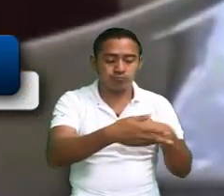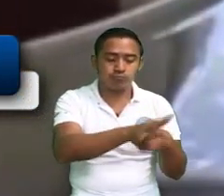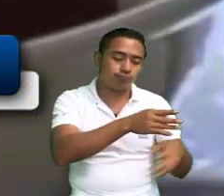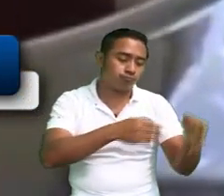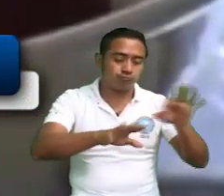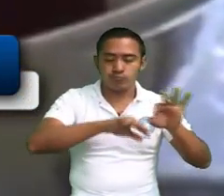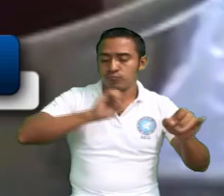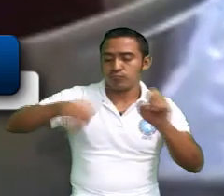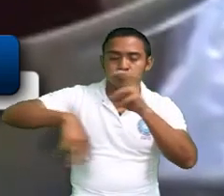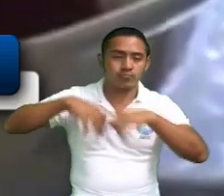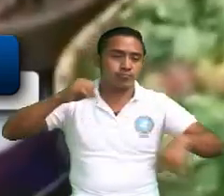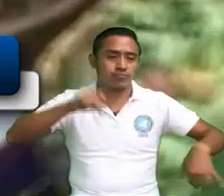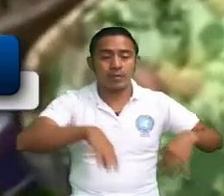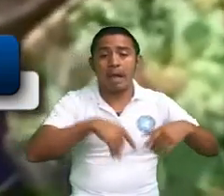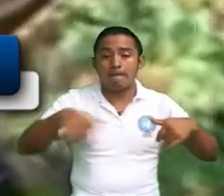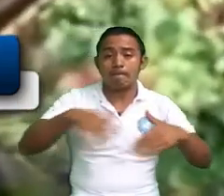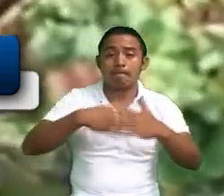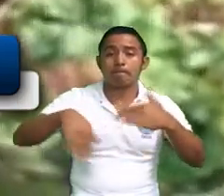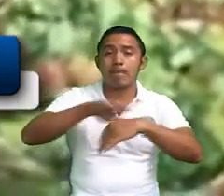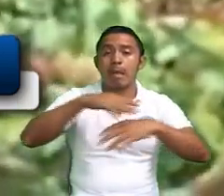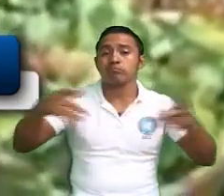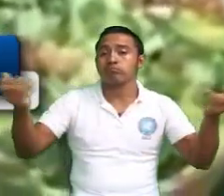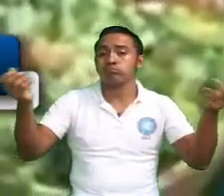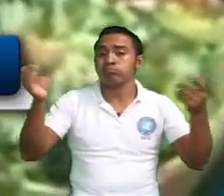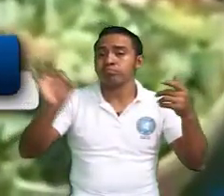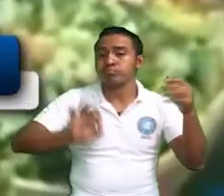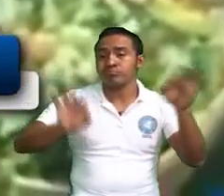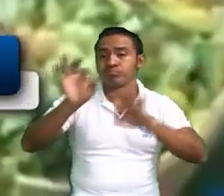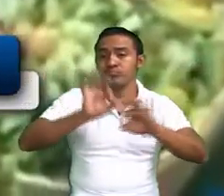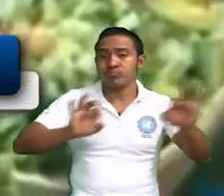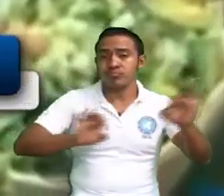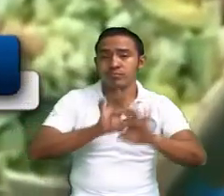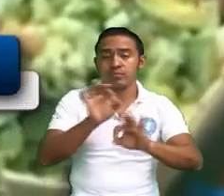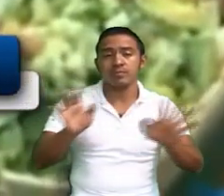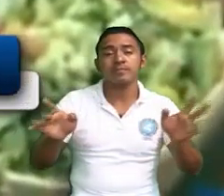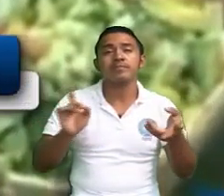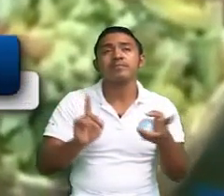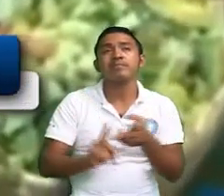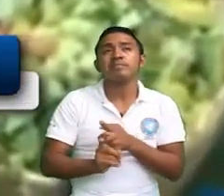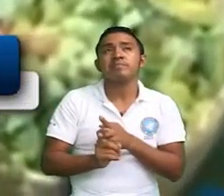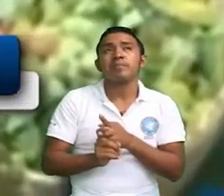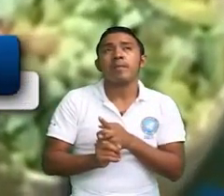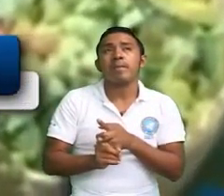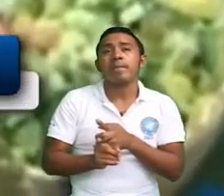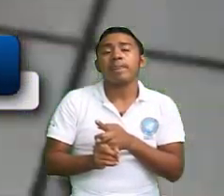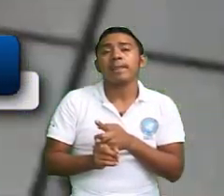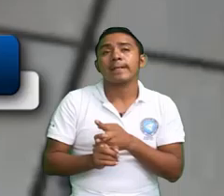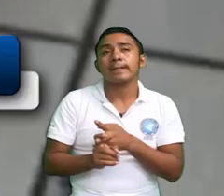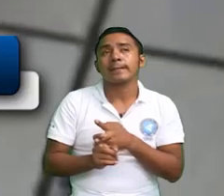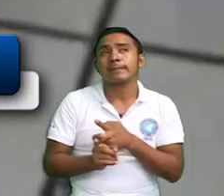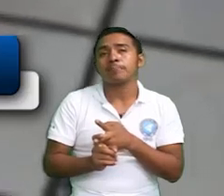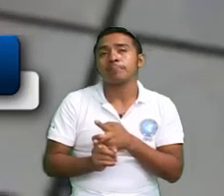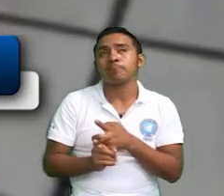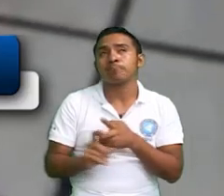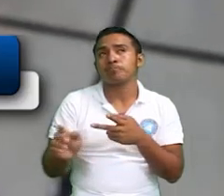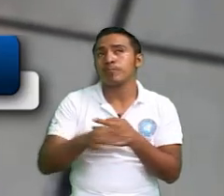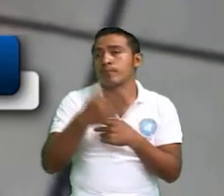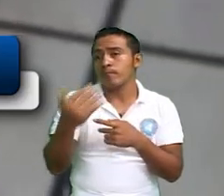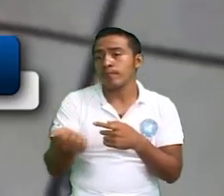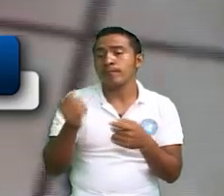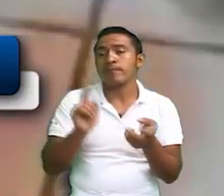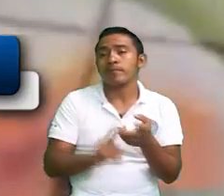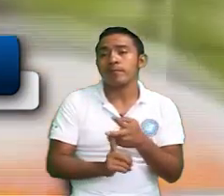cosa. Entonces, eso promueve más bien un foco de este vector, la mosca, como lo has mencionado. También